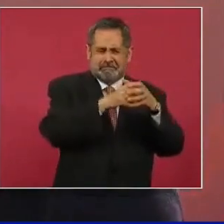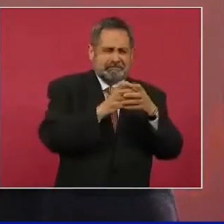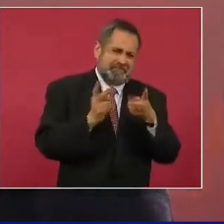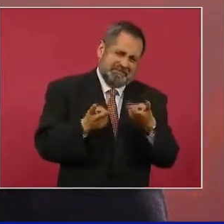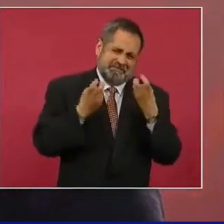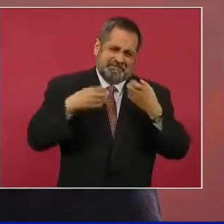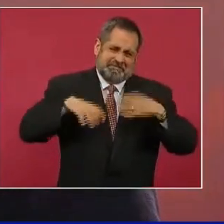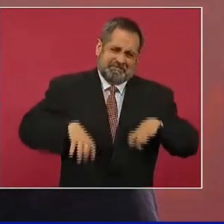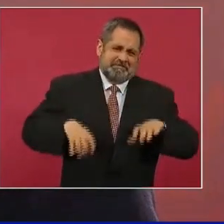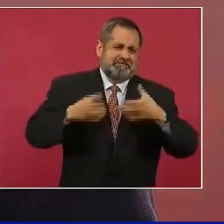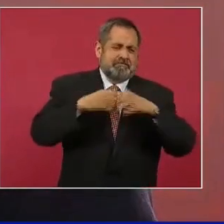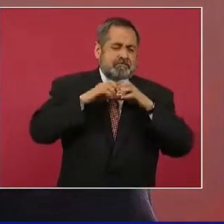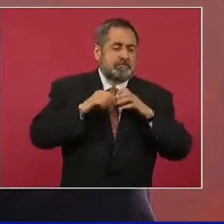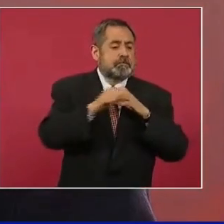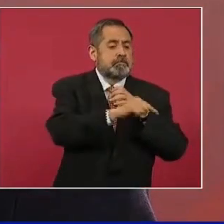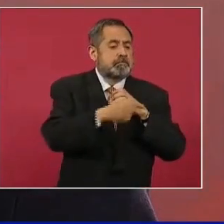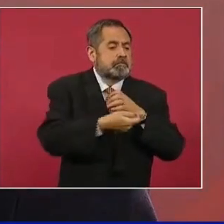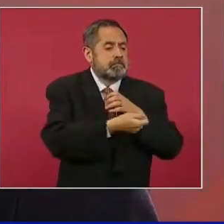arriba.